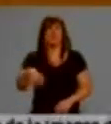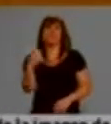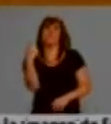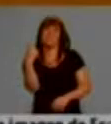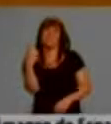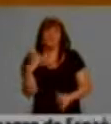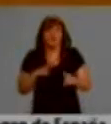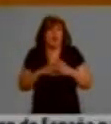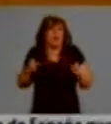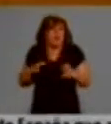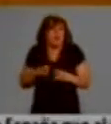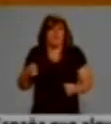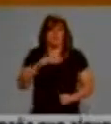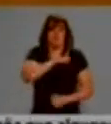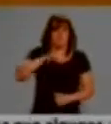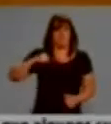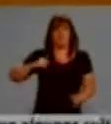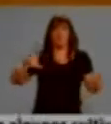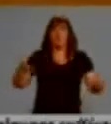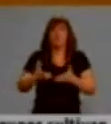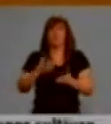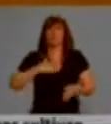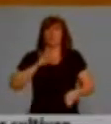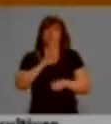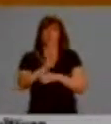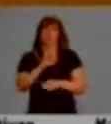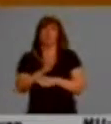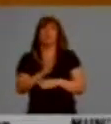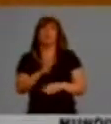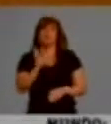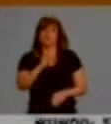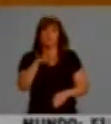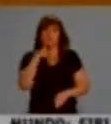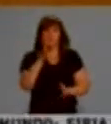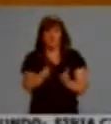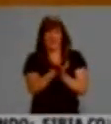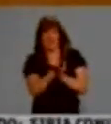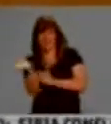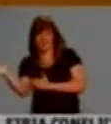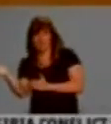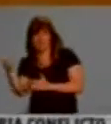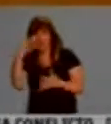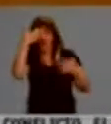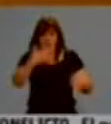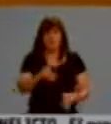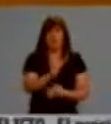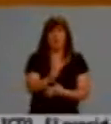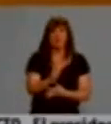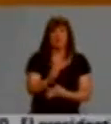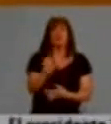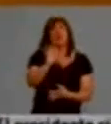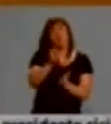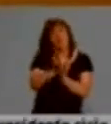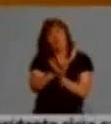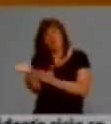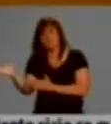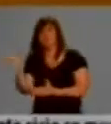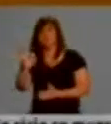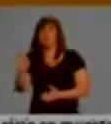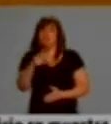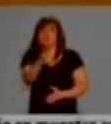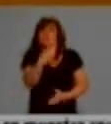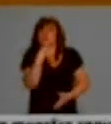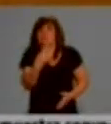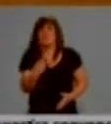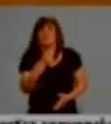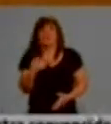ansiedad personal, ni de nuestro grupo parlamentario. Es que la alternativa a no creerle, o la alternativa a lo que usted diga